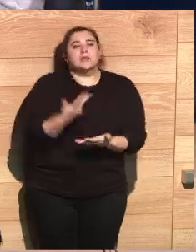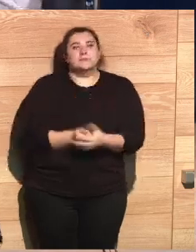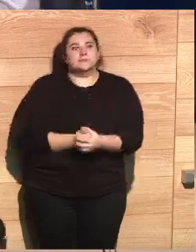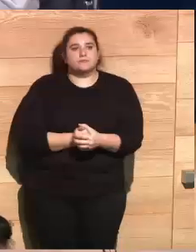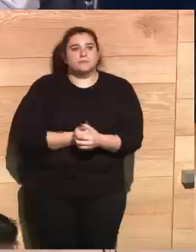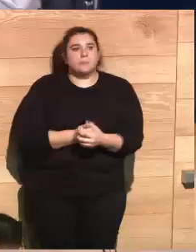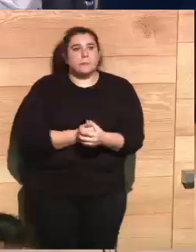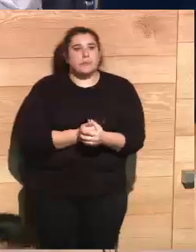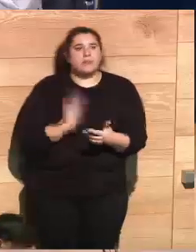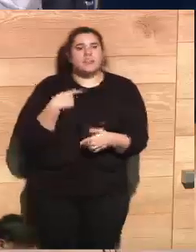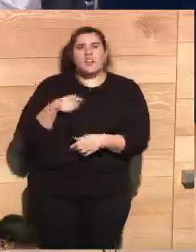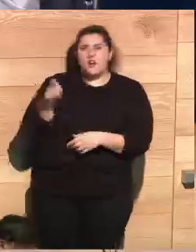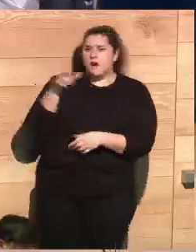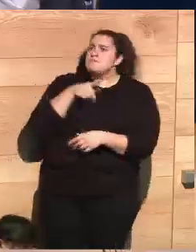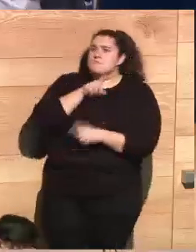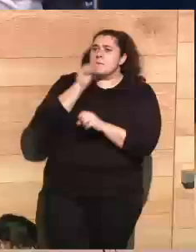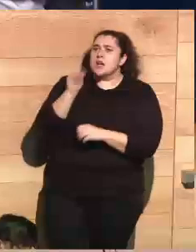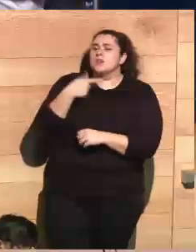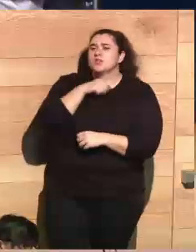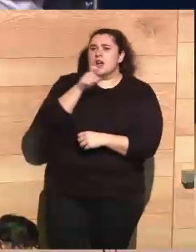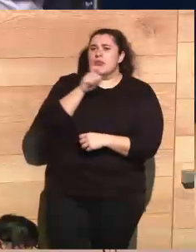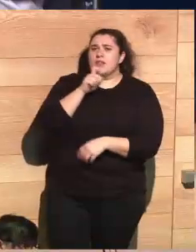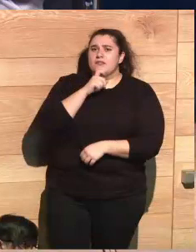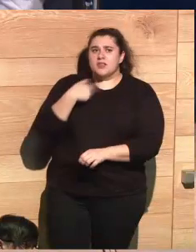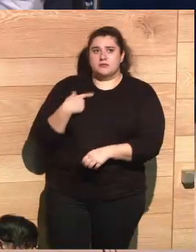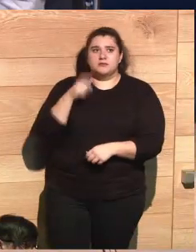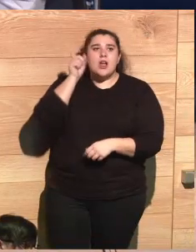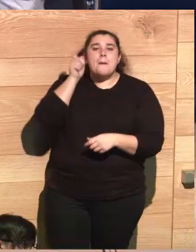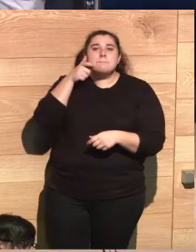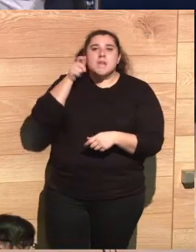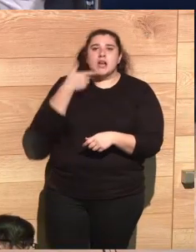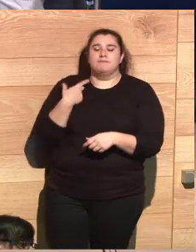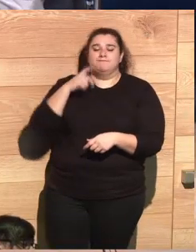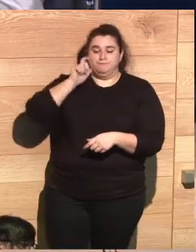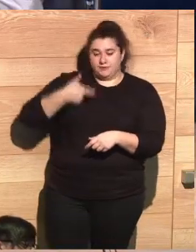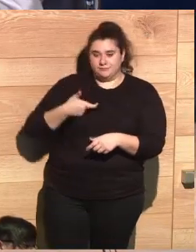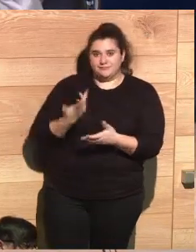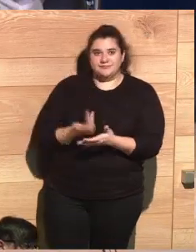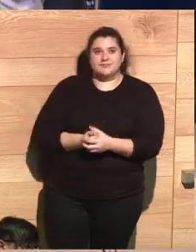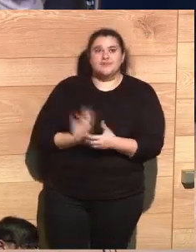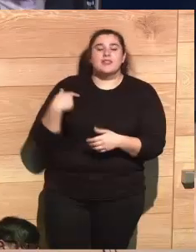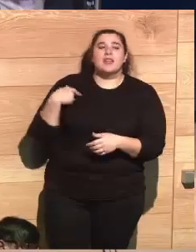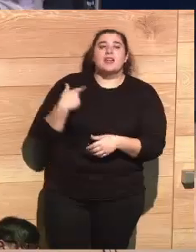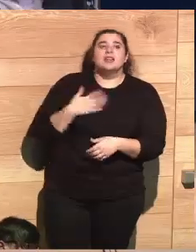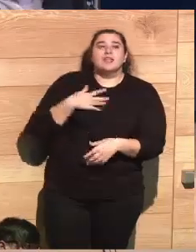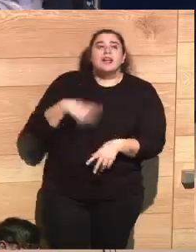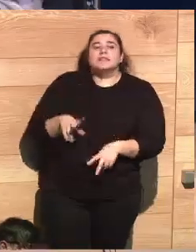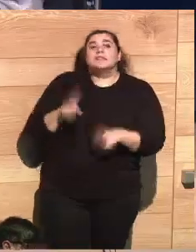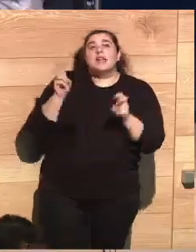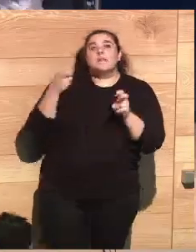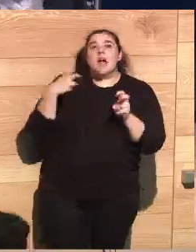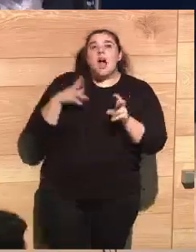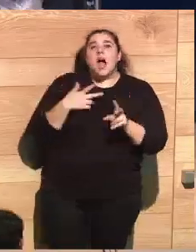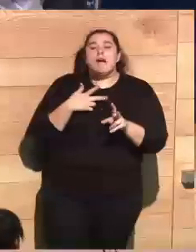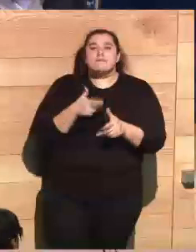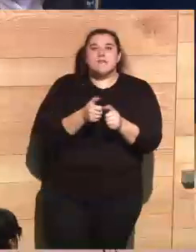No sé quién quiere. Qué pregunta más difícil, empieza tú. Miguel, que viene de Se me ha caído hasta el micro. Que Miguel ha venido desde Dinamarca, ojo. Sí, a hablar de los primeros